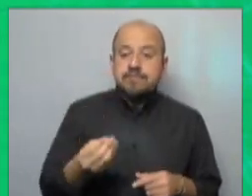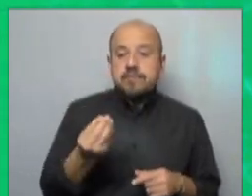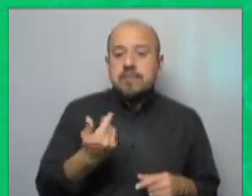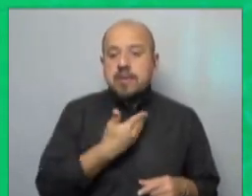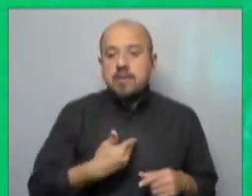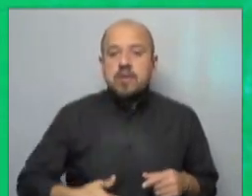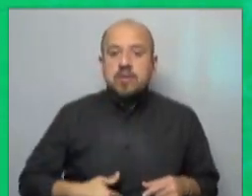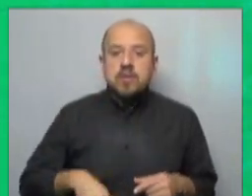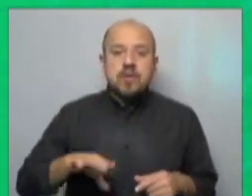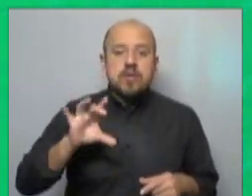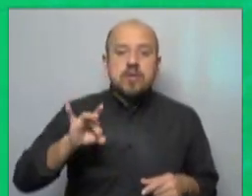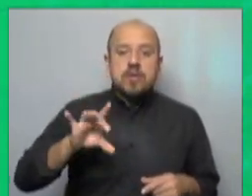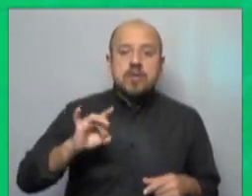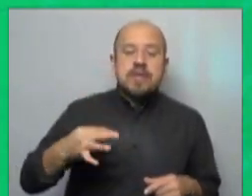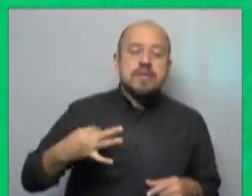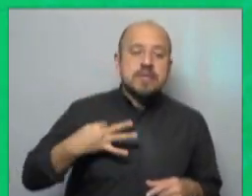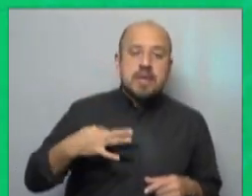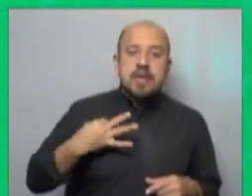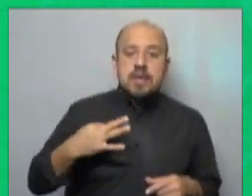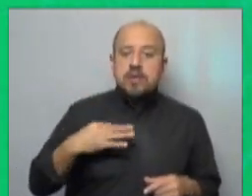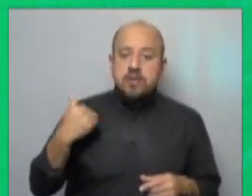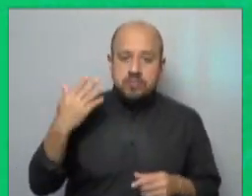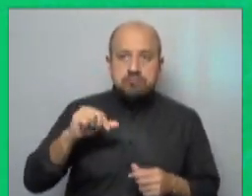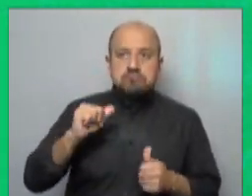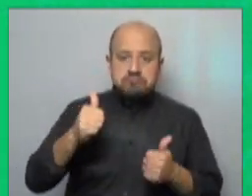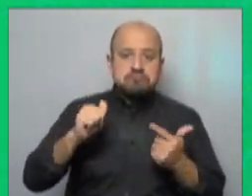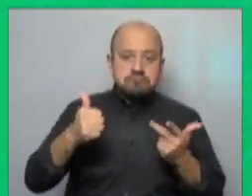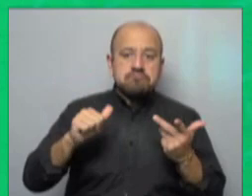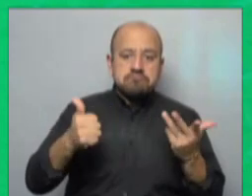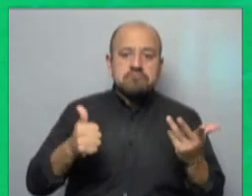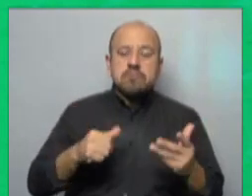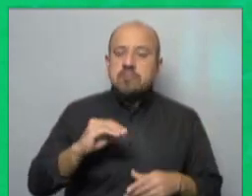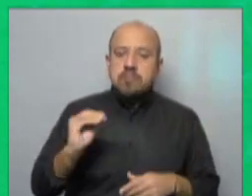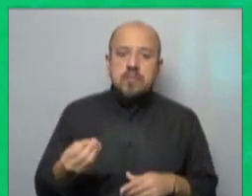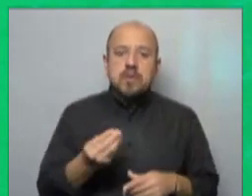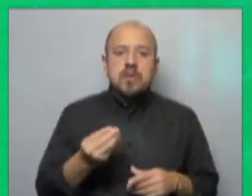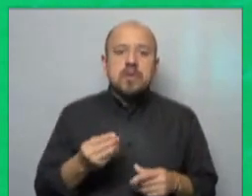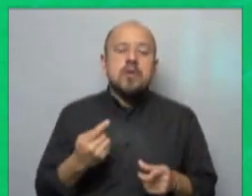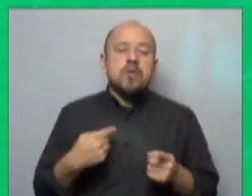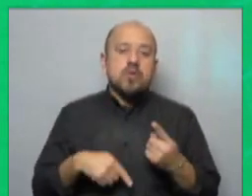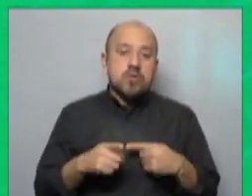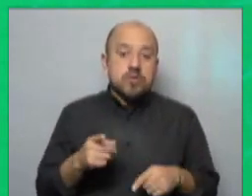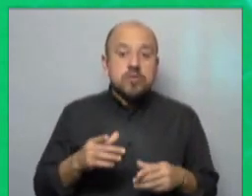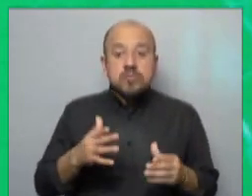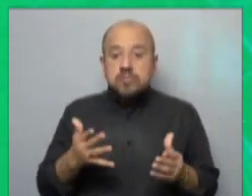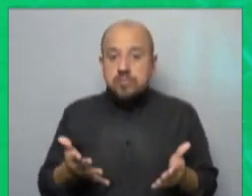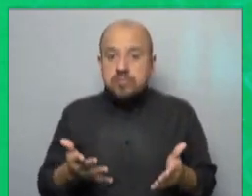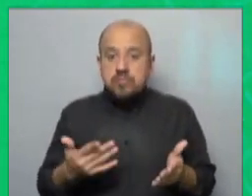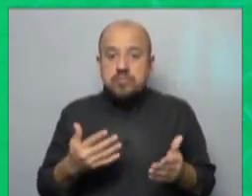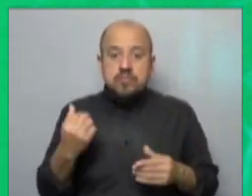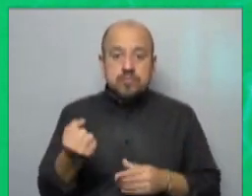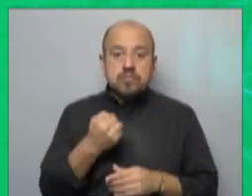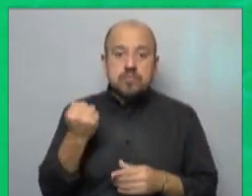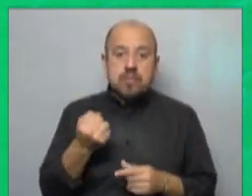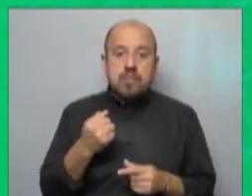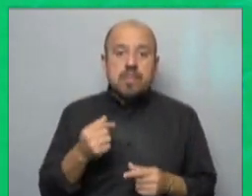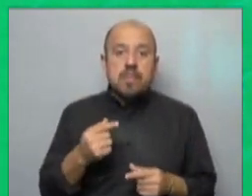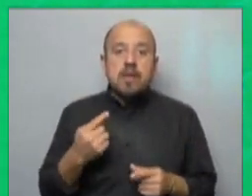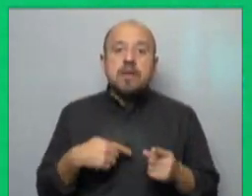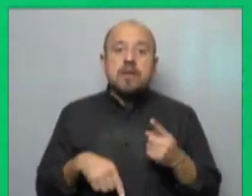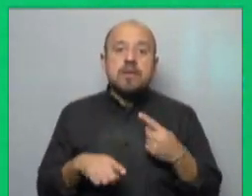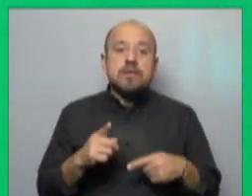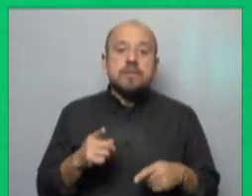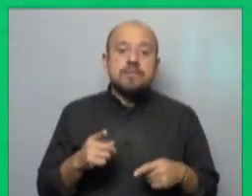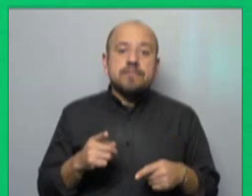gobierno después de 15 años de gobierno y sin dudas es un movimiento muy fuerte muy importante que de alguna forma